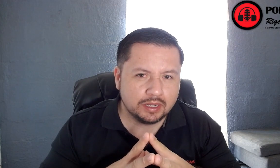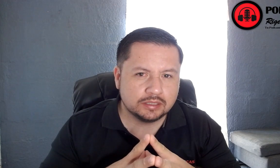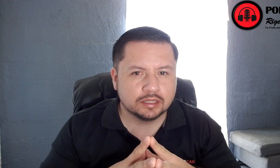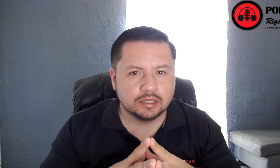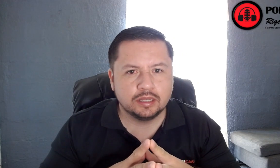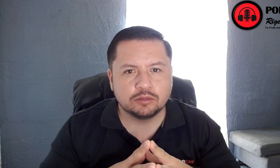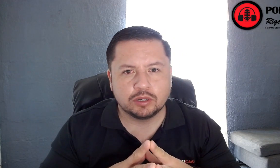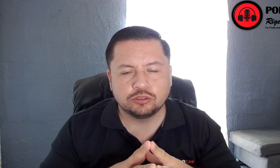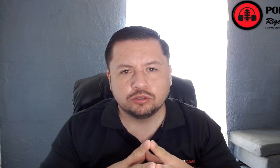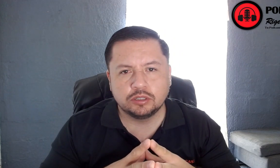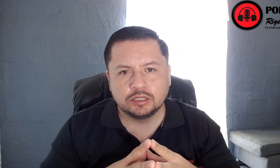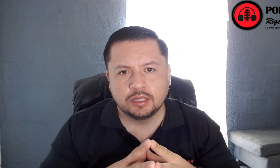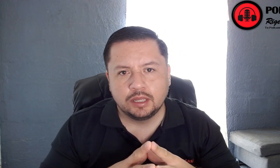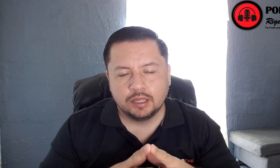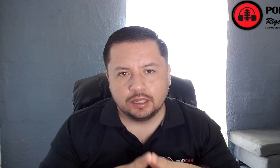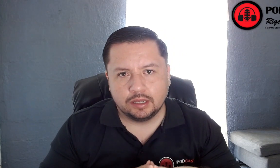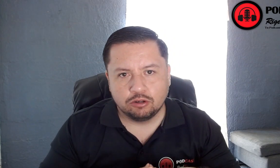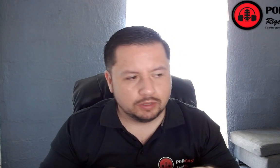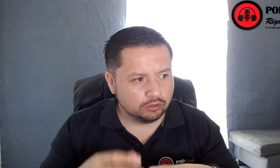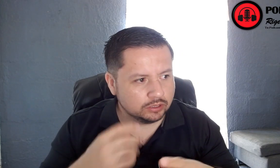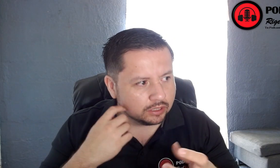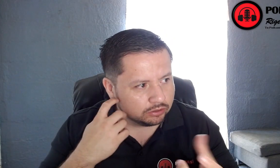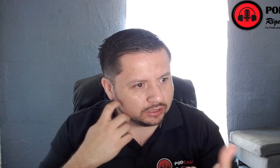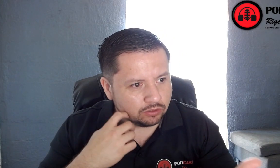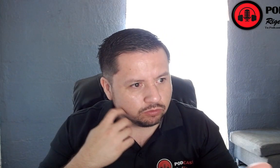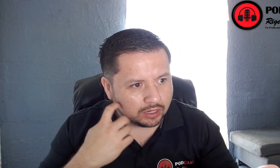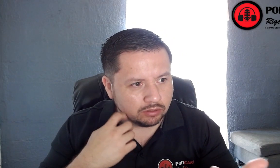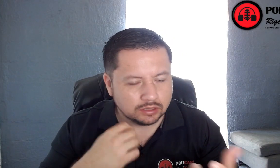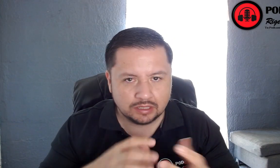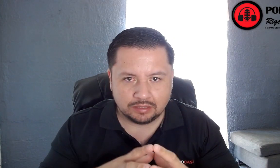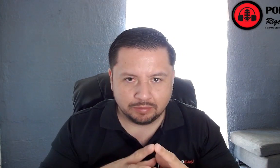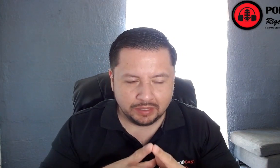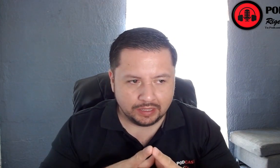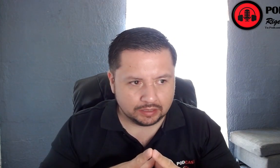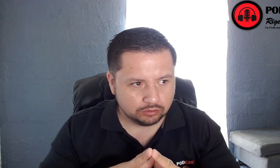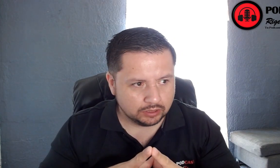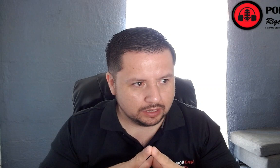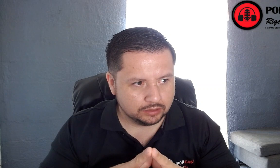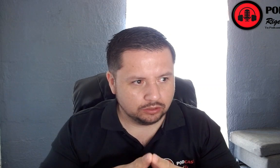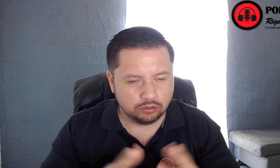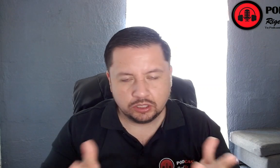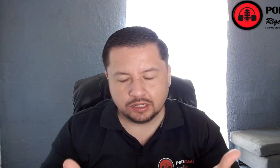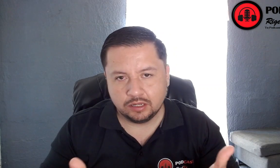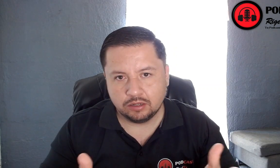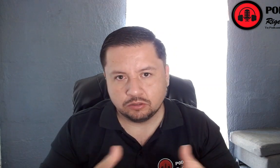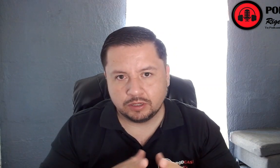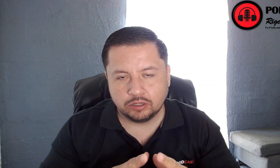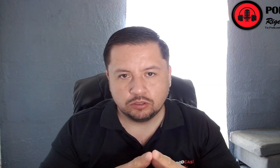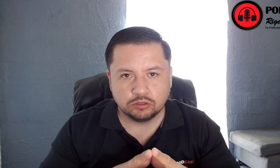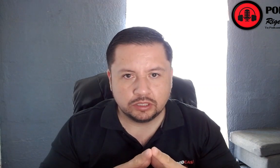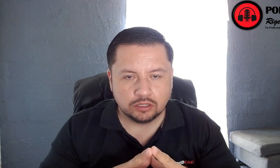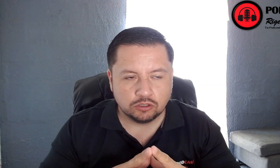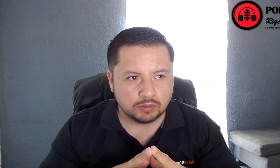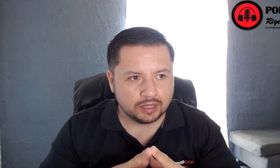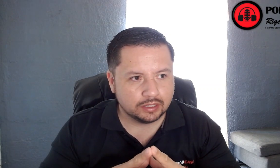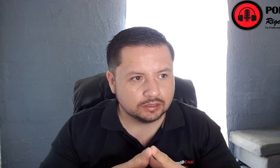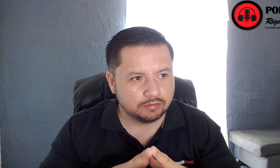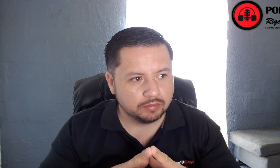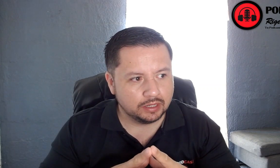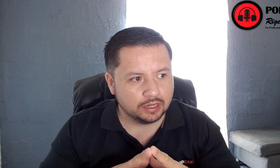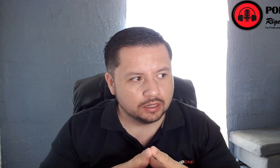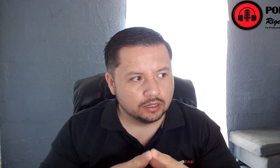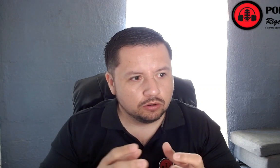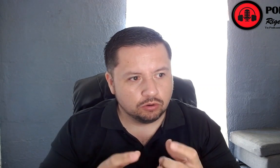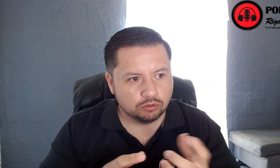contempla la Secretaría de Educación es los valores que no están inculcados desde las familias. O sea, si no lo tienen, los valores no los tienen los padres